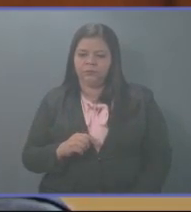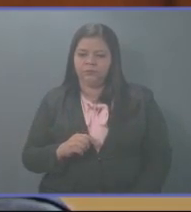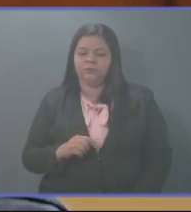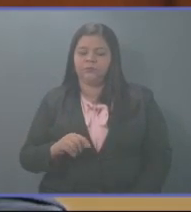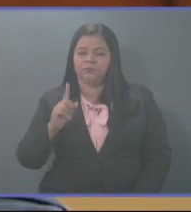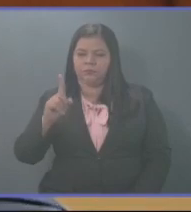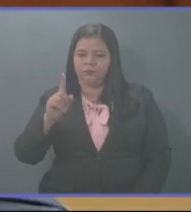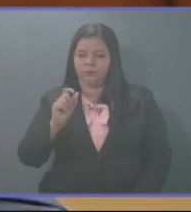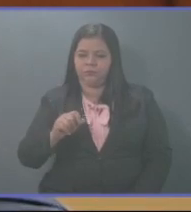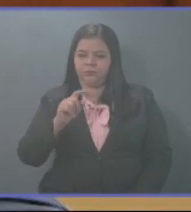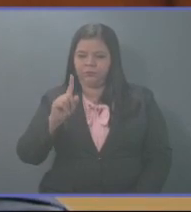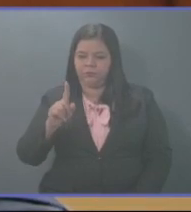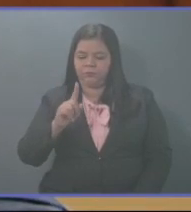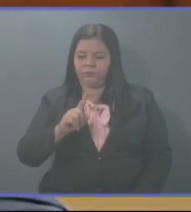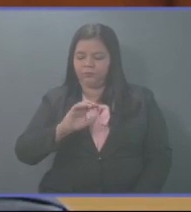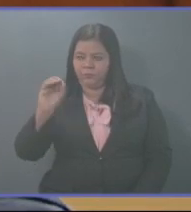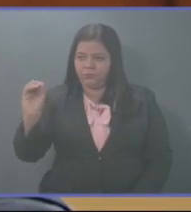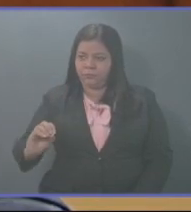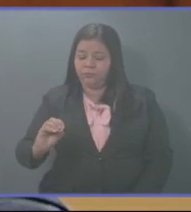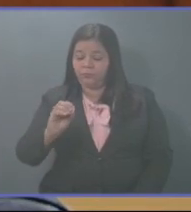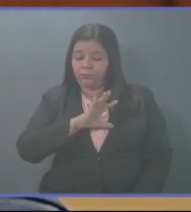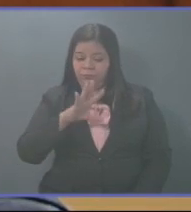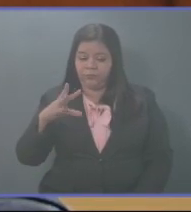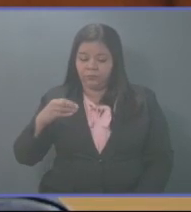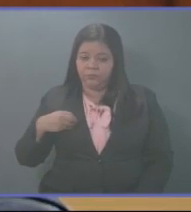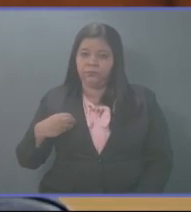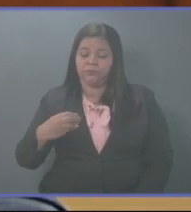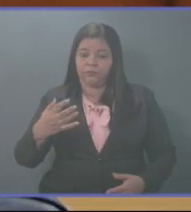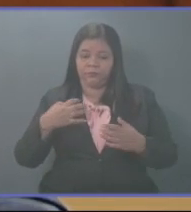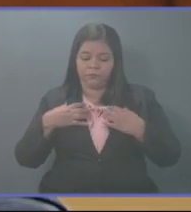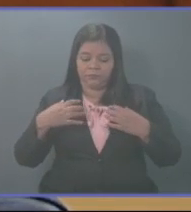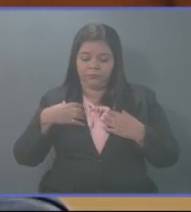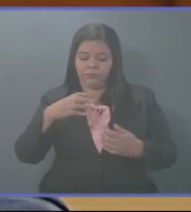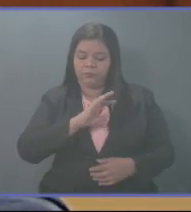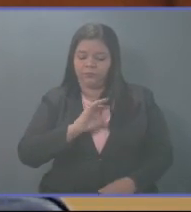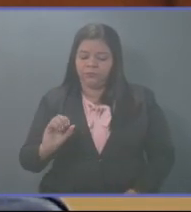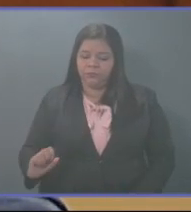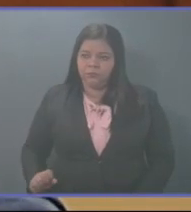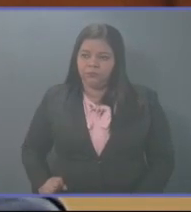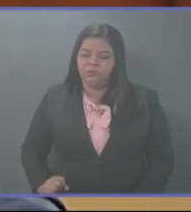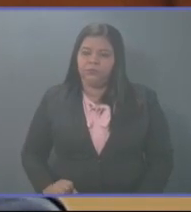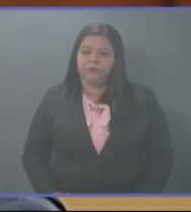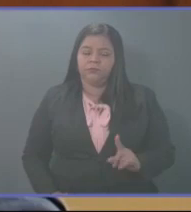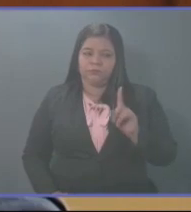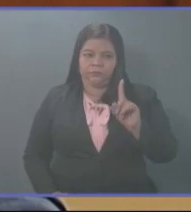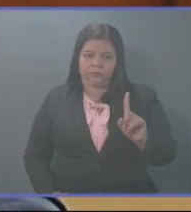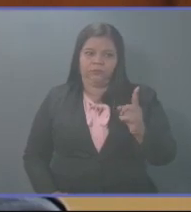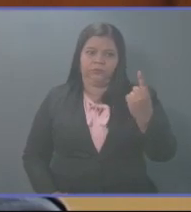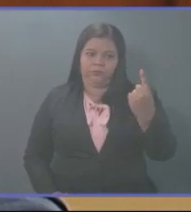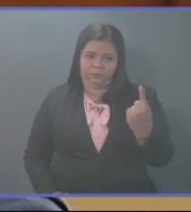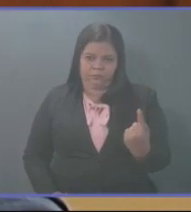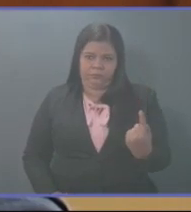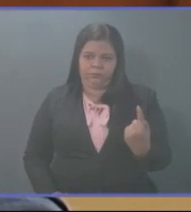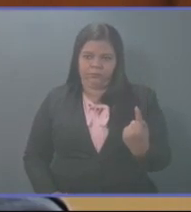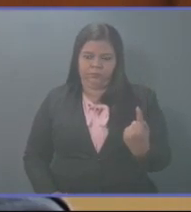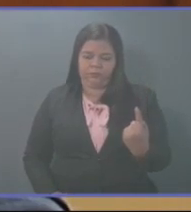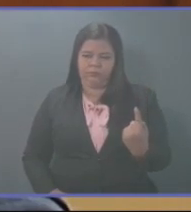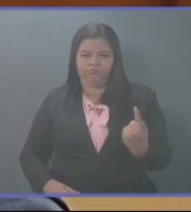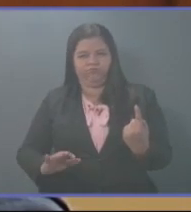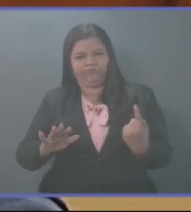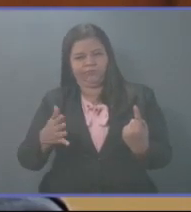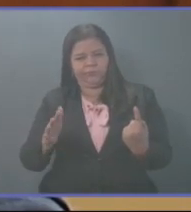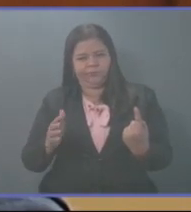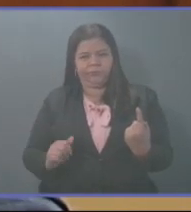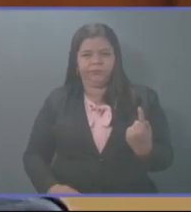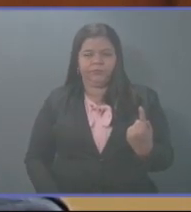el 1.1 de las familias residentes en El Salvador, uno de sus integrantes,